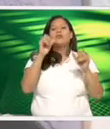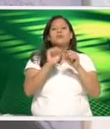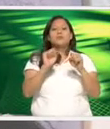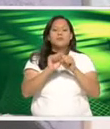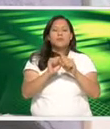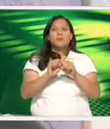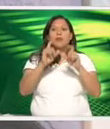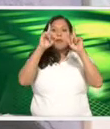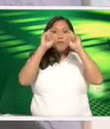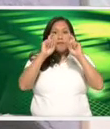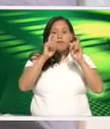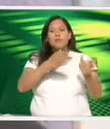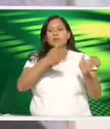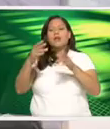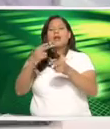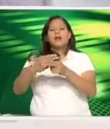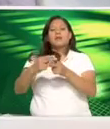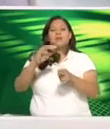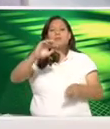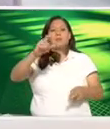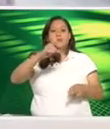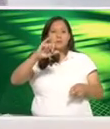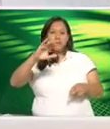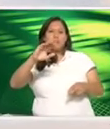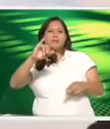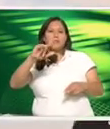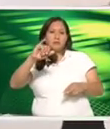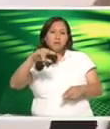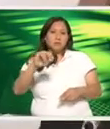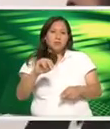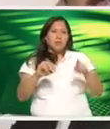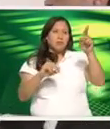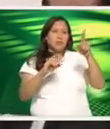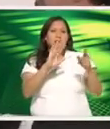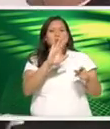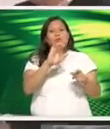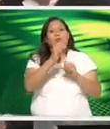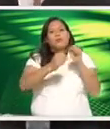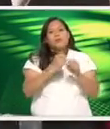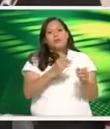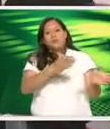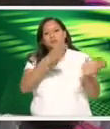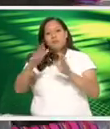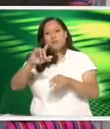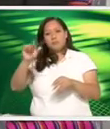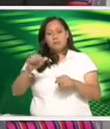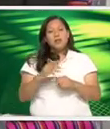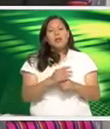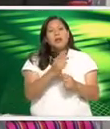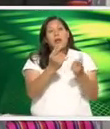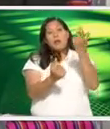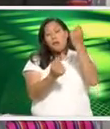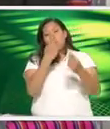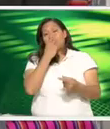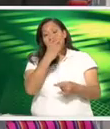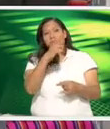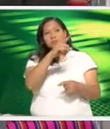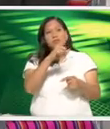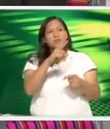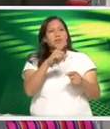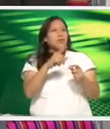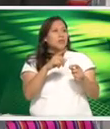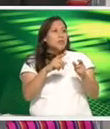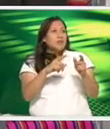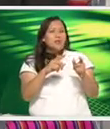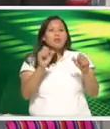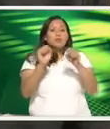formalmente es hasta la época de Maximiliano. Entonces estamos hablando que son 50 años después. Dicen que el modelo que se siguió